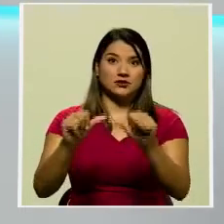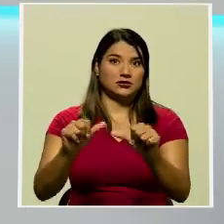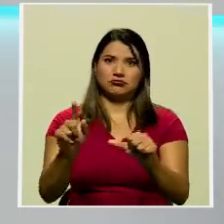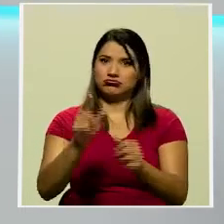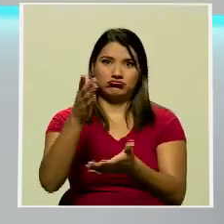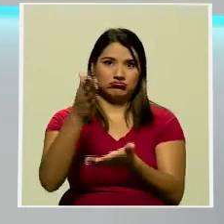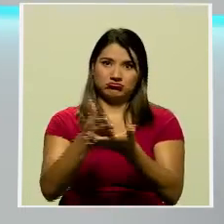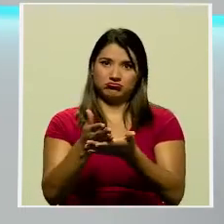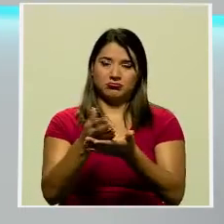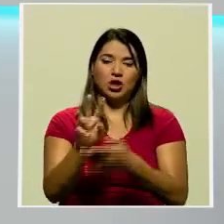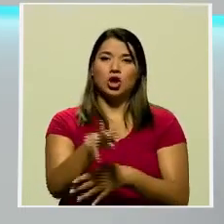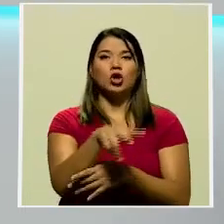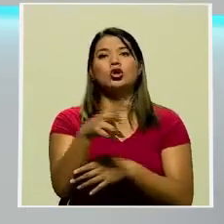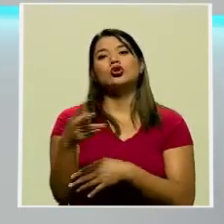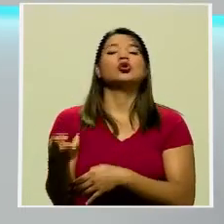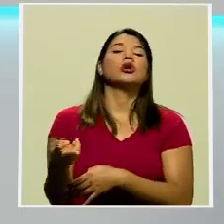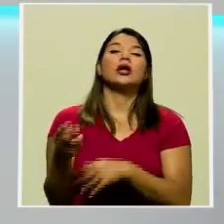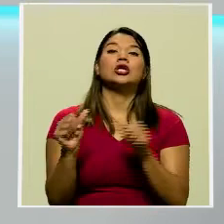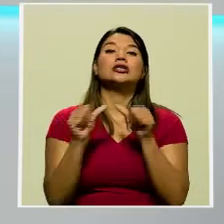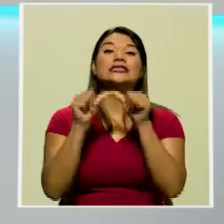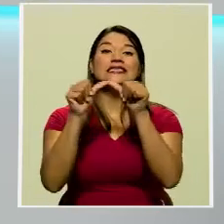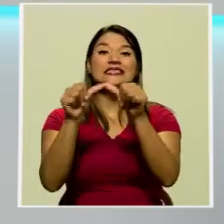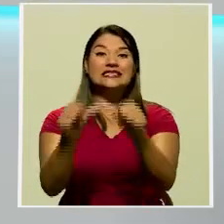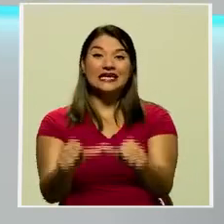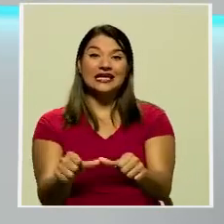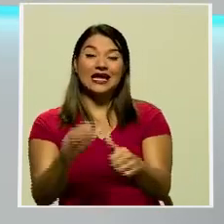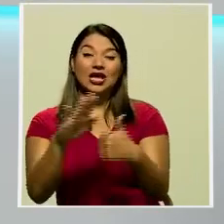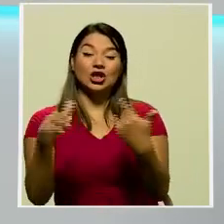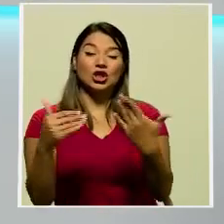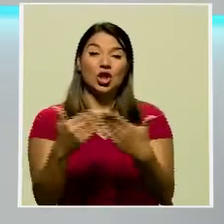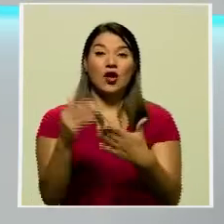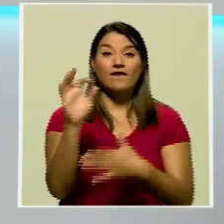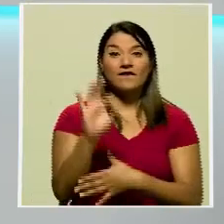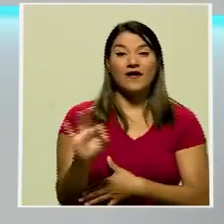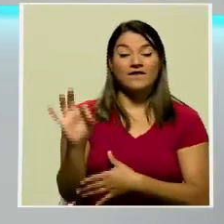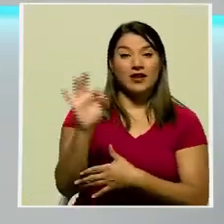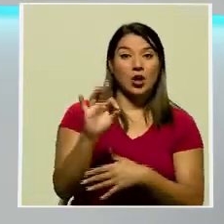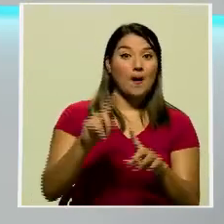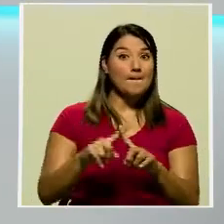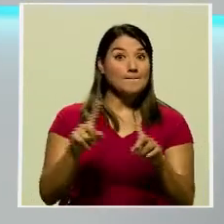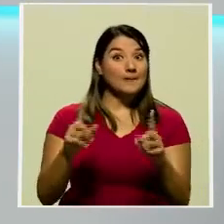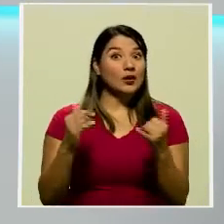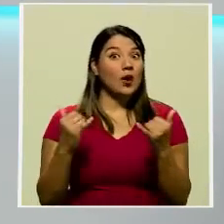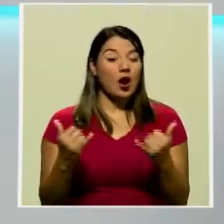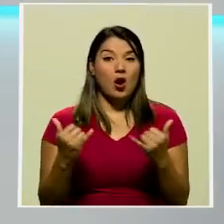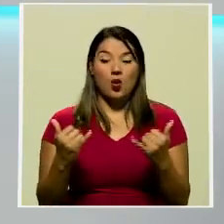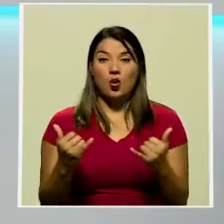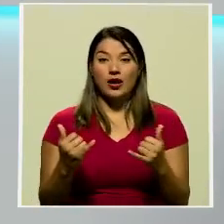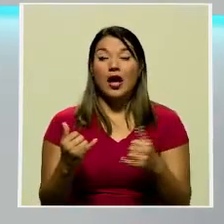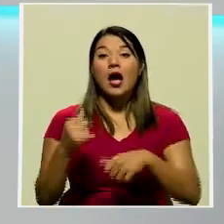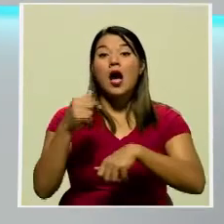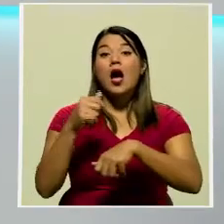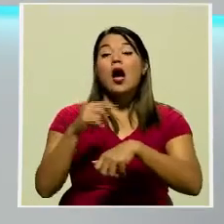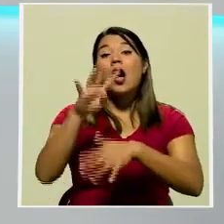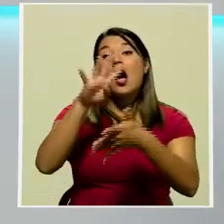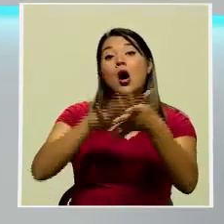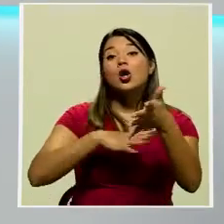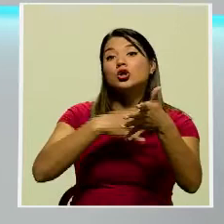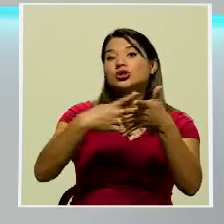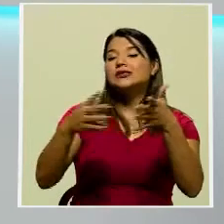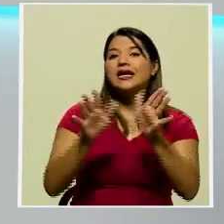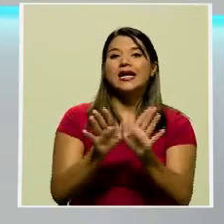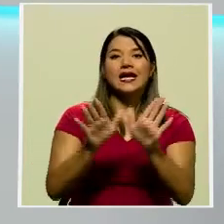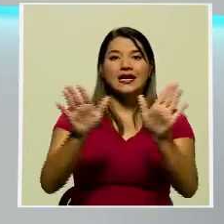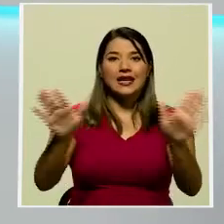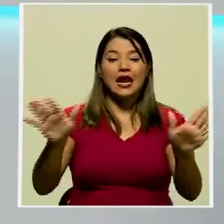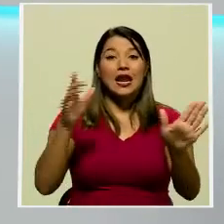Por el contrario, se mantendrá durante todo el mes de febrero, pero ahora, eso sí, el horario será generalizado